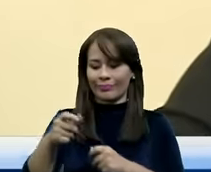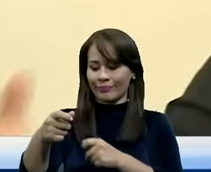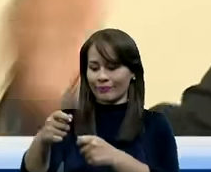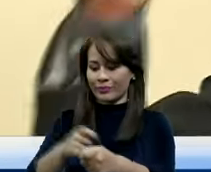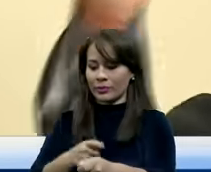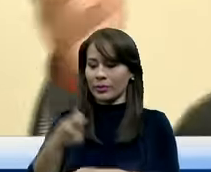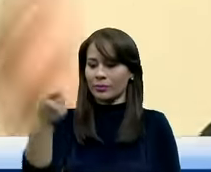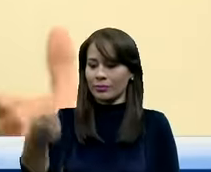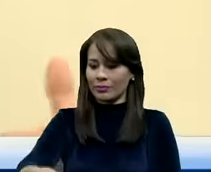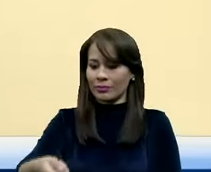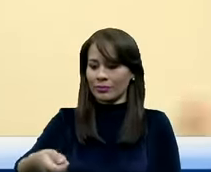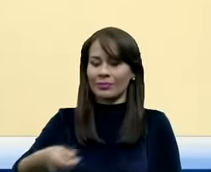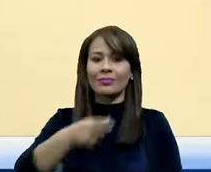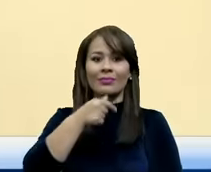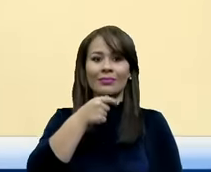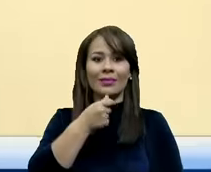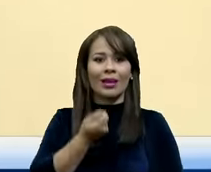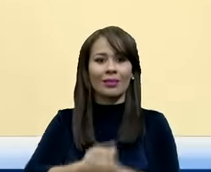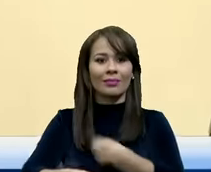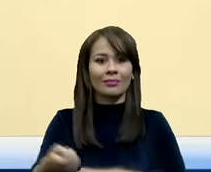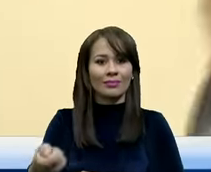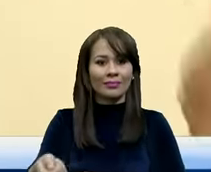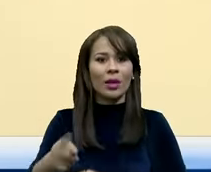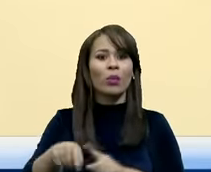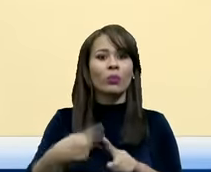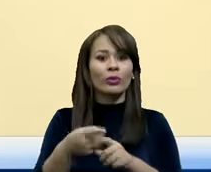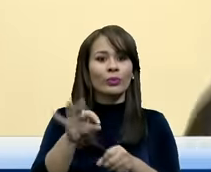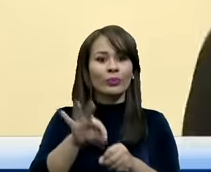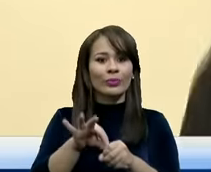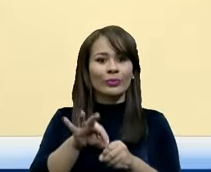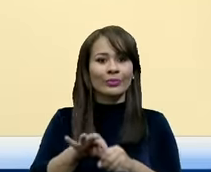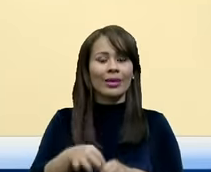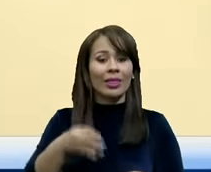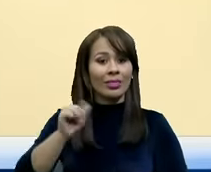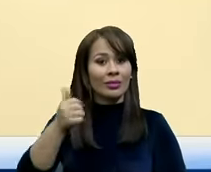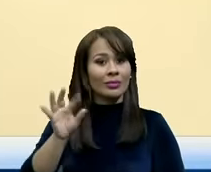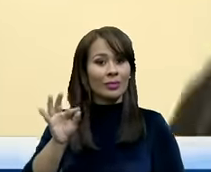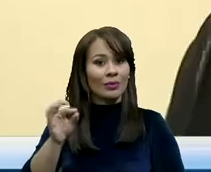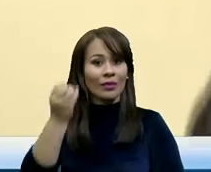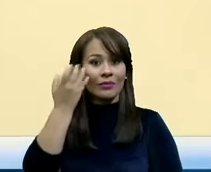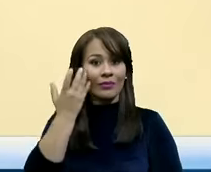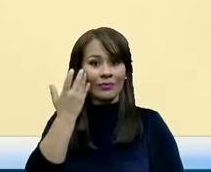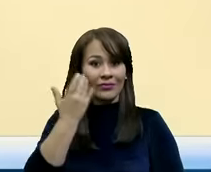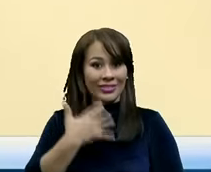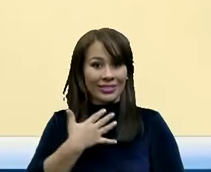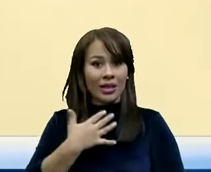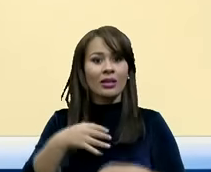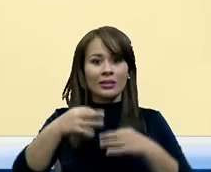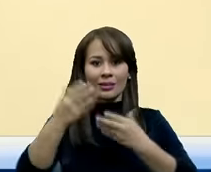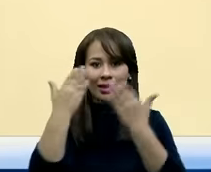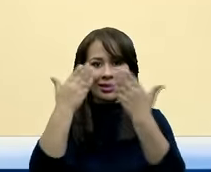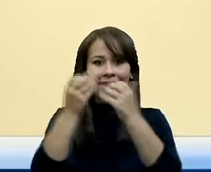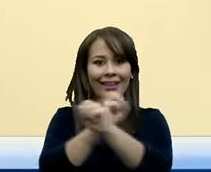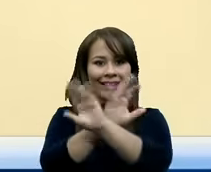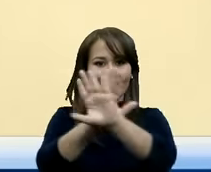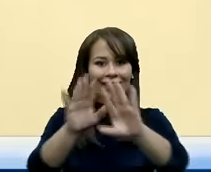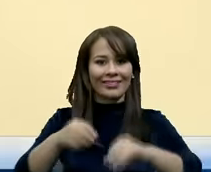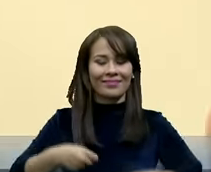para verificar que se entregó la credencial al momento de la votación, con lo que se busca garantizar un proceso